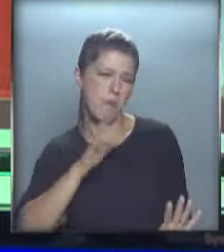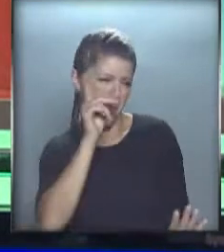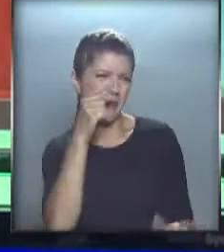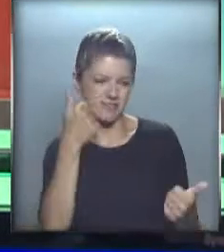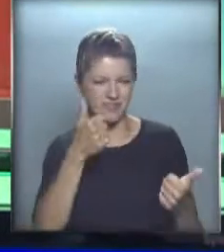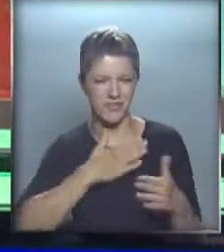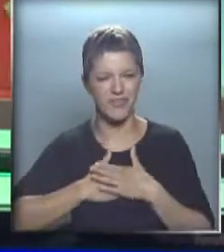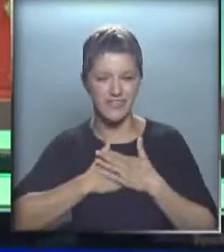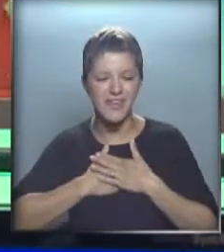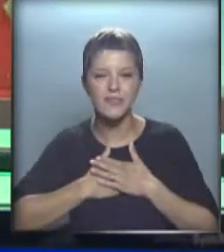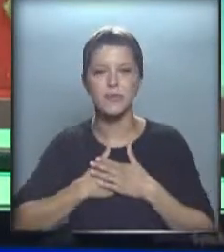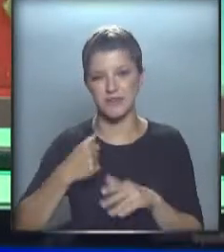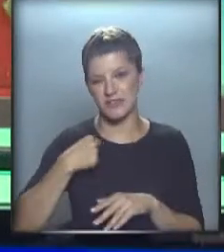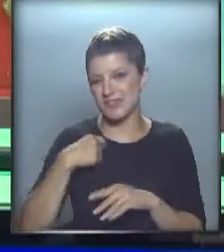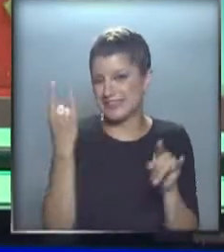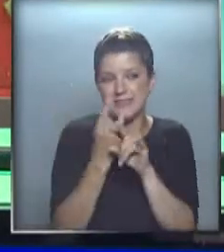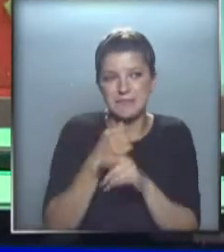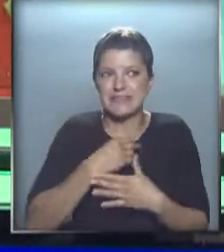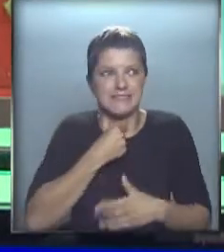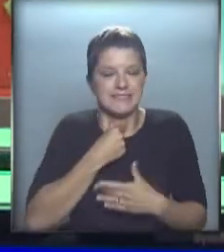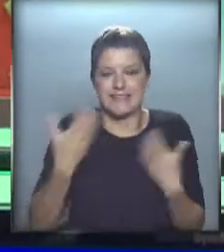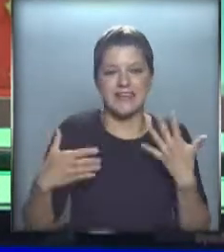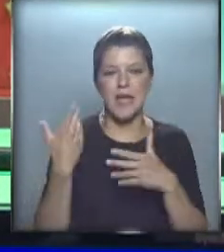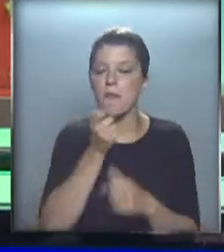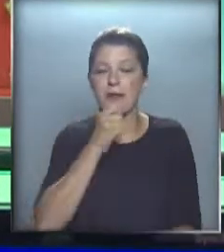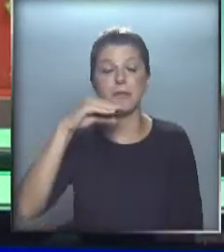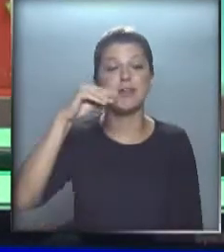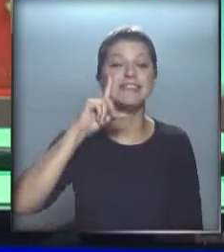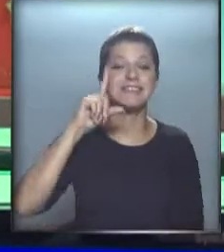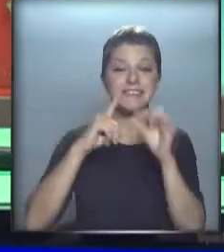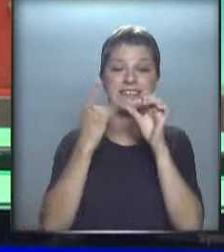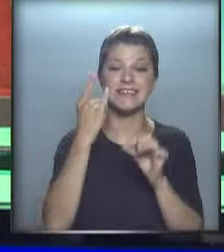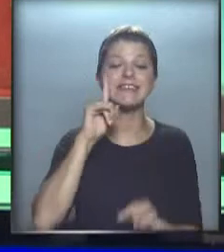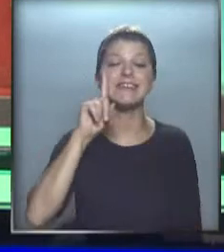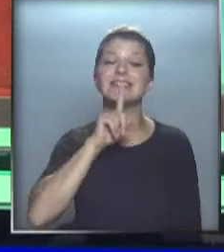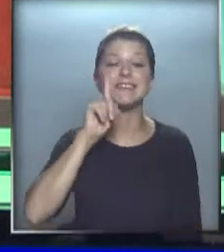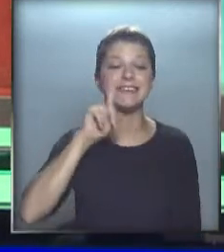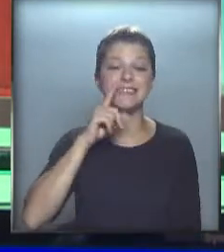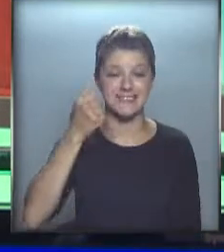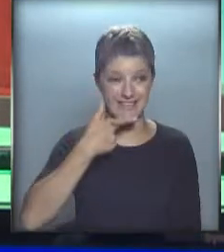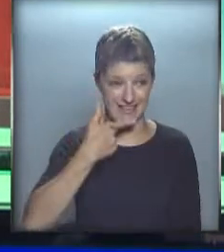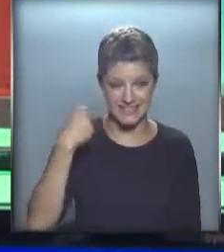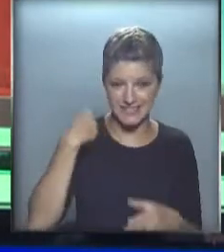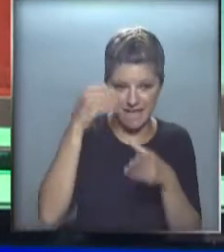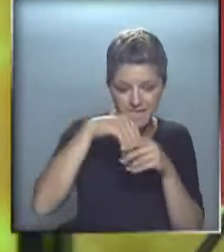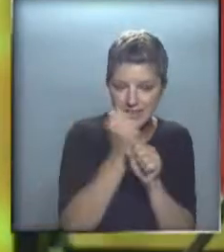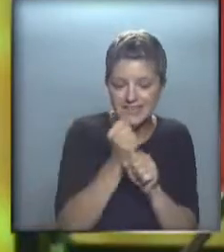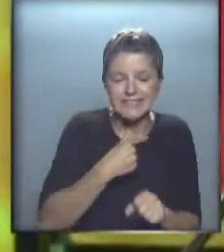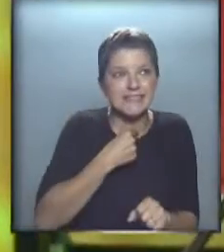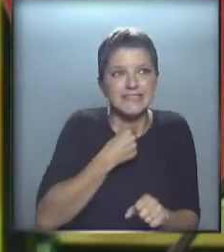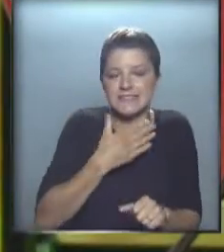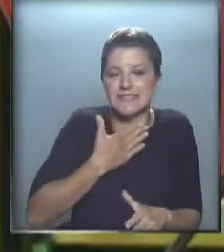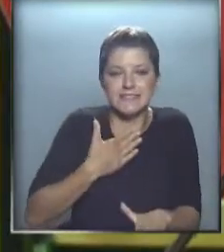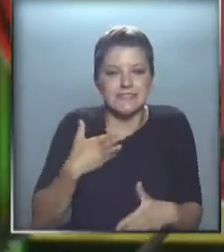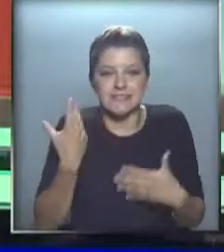todos los productos. Tipo chiquititas. Es la primera vez, ¿no? Sí, entras sí. En algo, una tira, sí. Media musical. Sí, sí, sí. O sea, hago lo que me